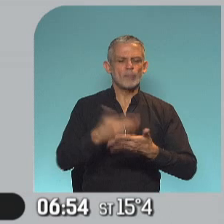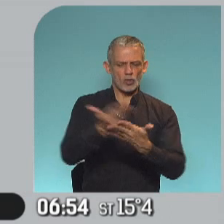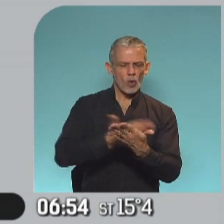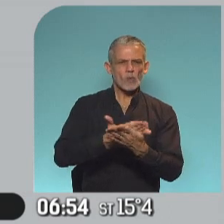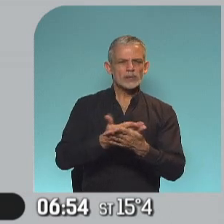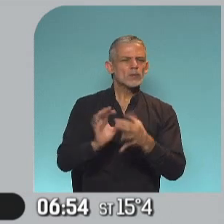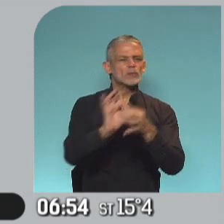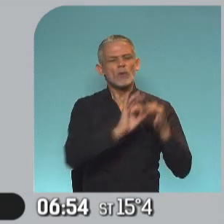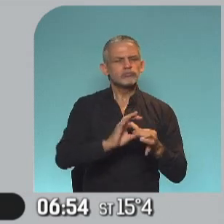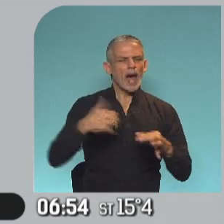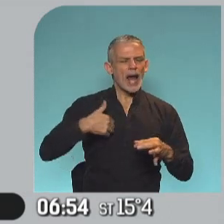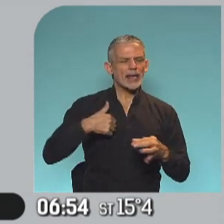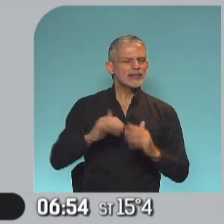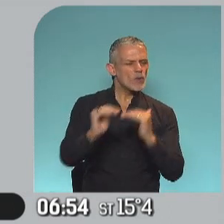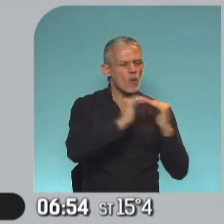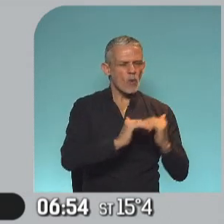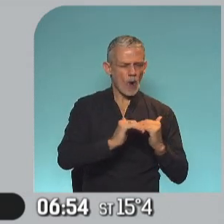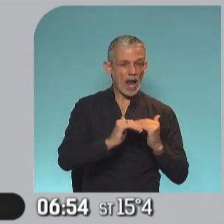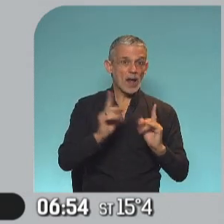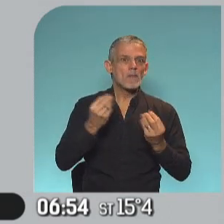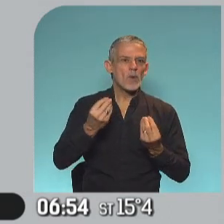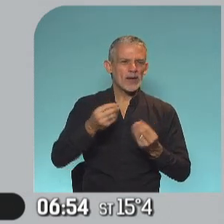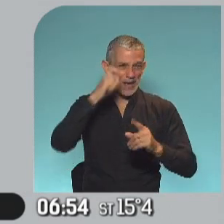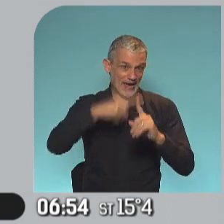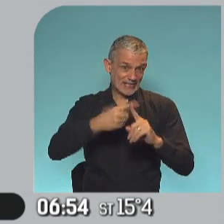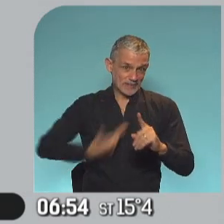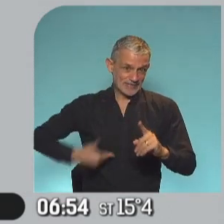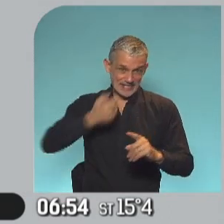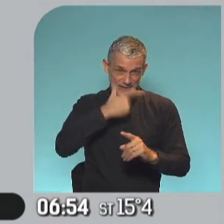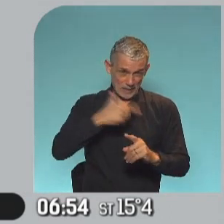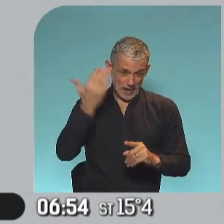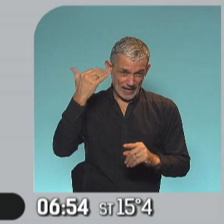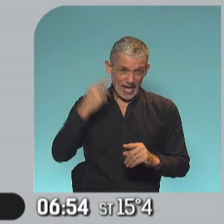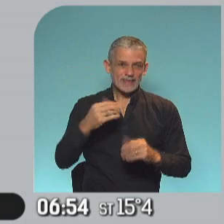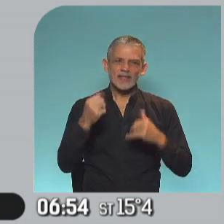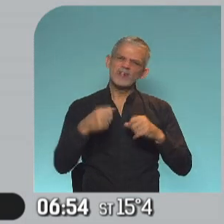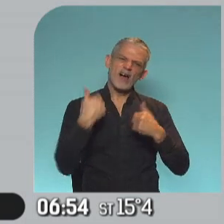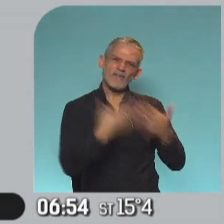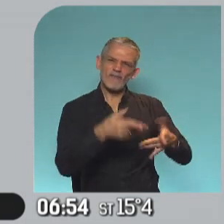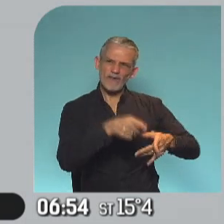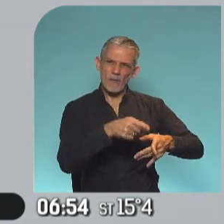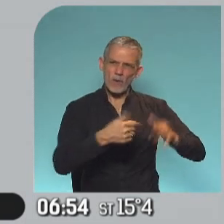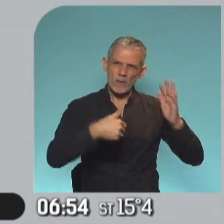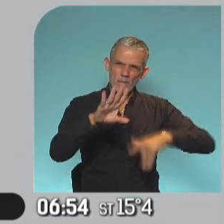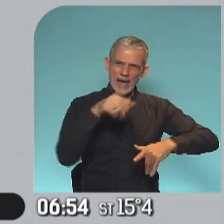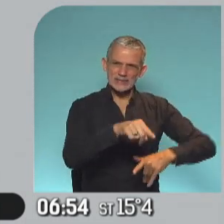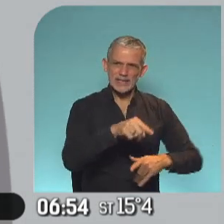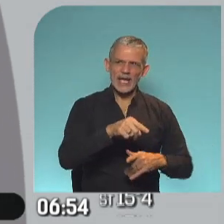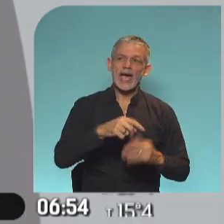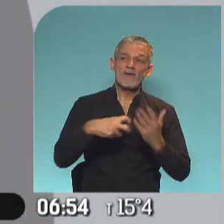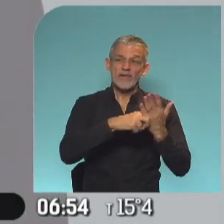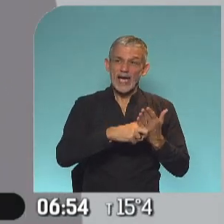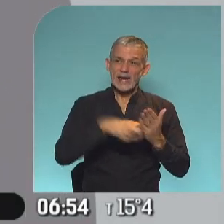federalismo, fijando posición ante la injusta decisión del expresidente Macri de privilegiar con mayores recursos fiscales a la